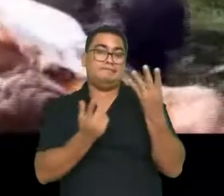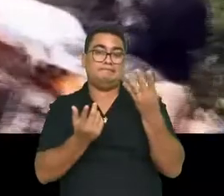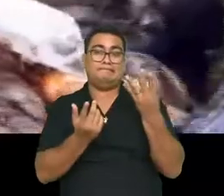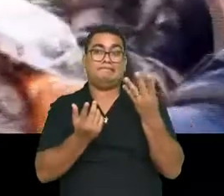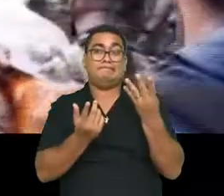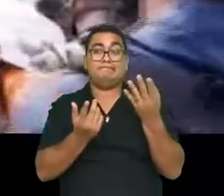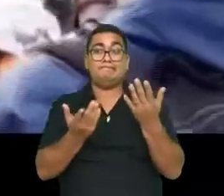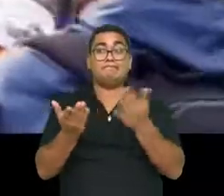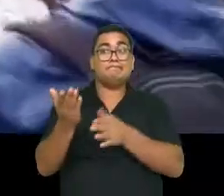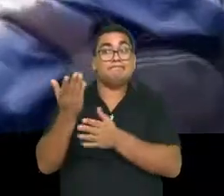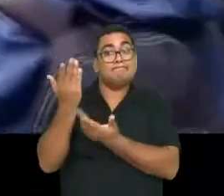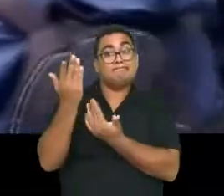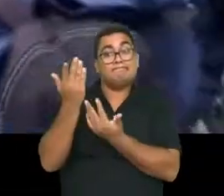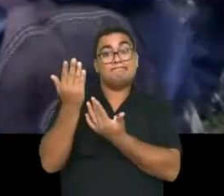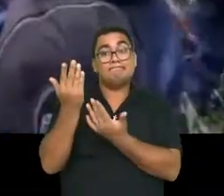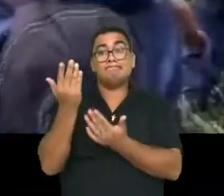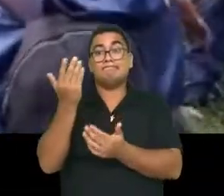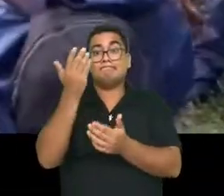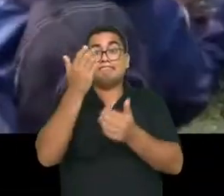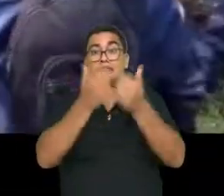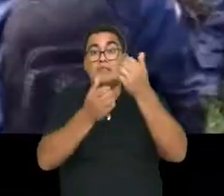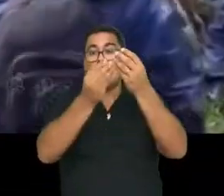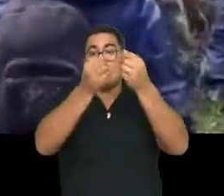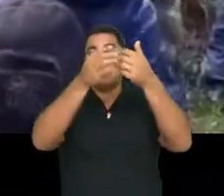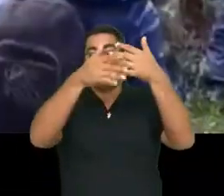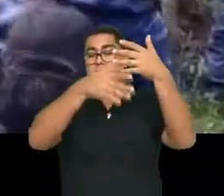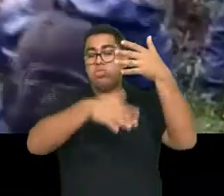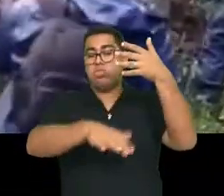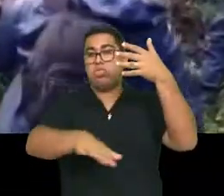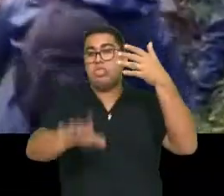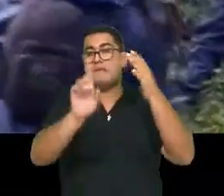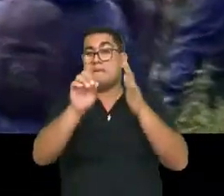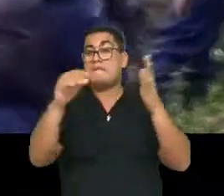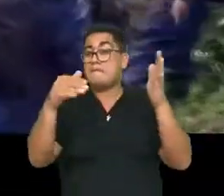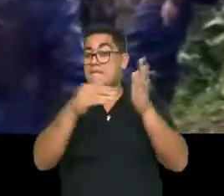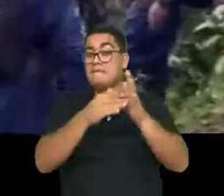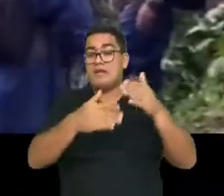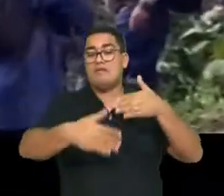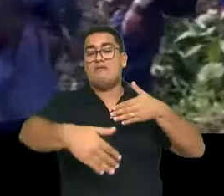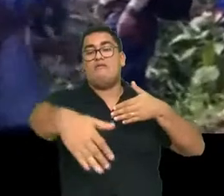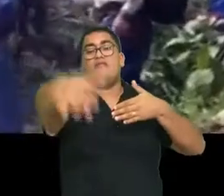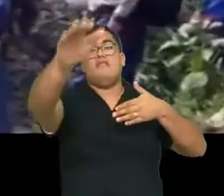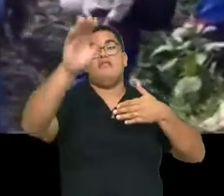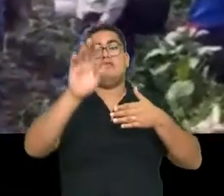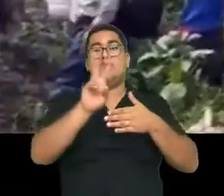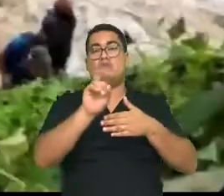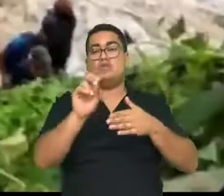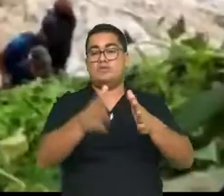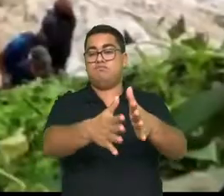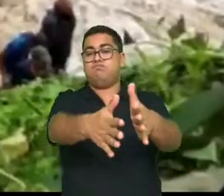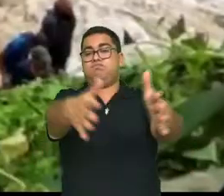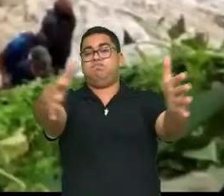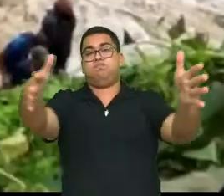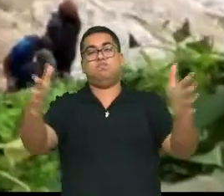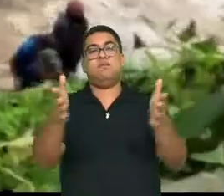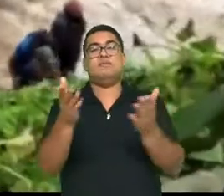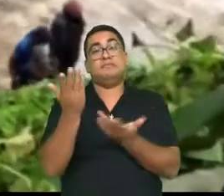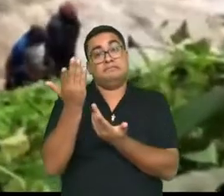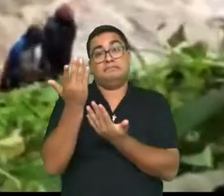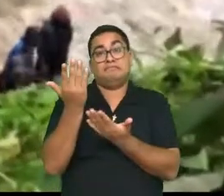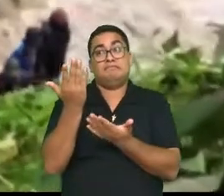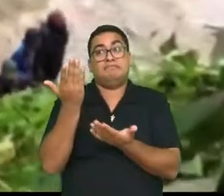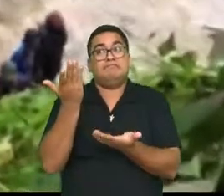manera preliminar, se estima que el fatal deslizamiento ha tenido un trayecto de 1,000 metros, con un ancho superior a los 200 metros. Se presume que